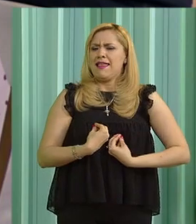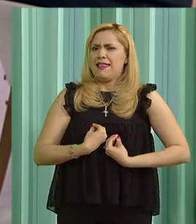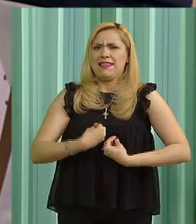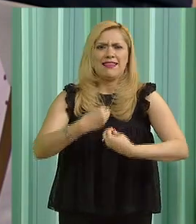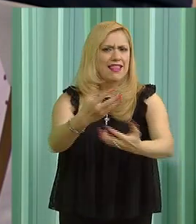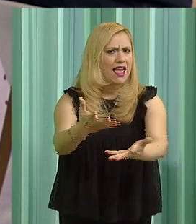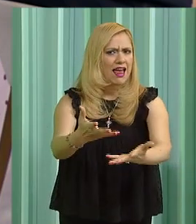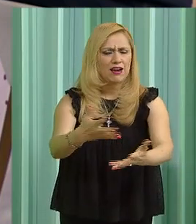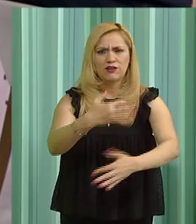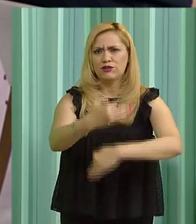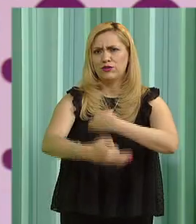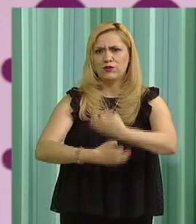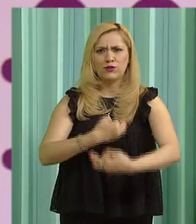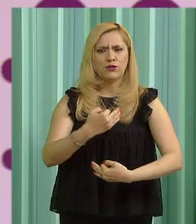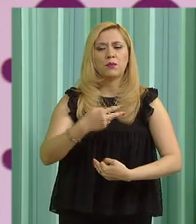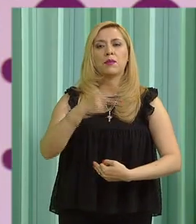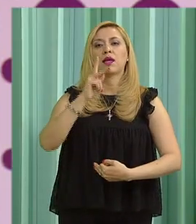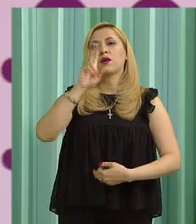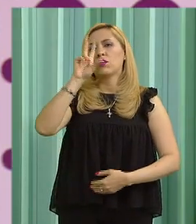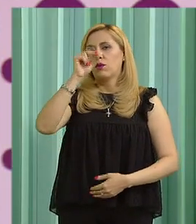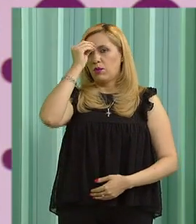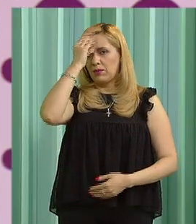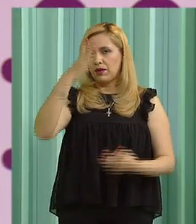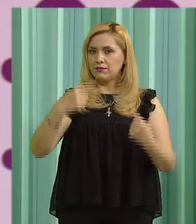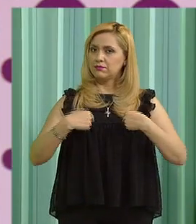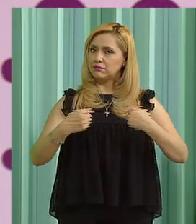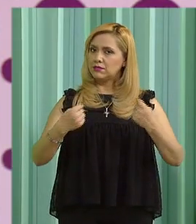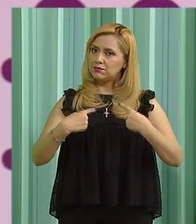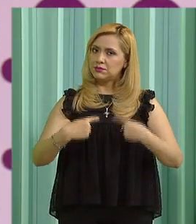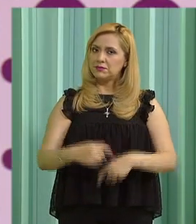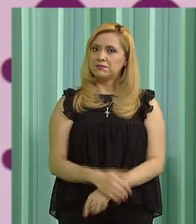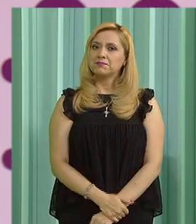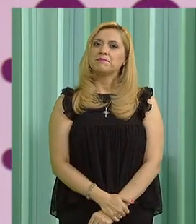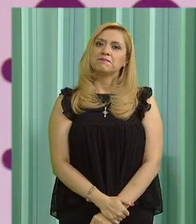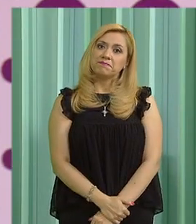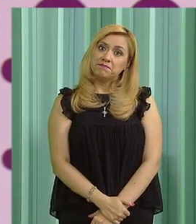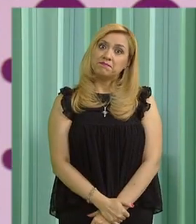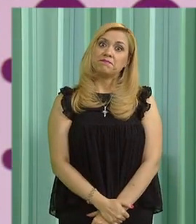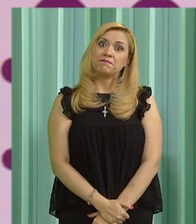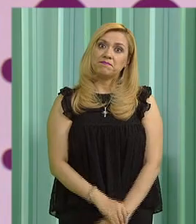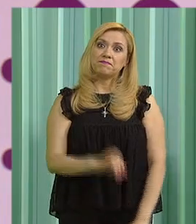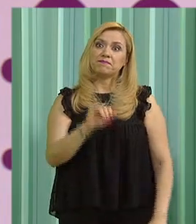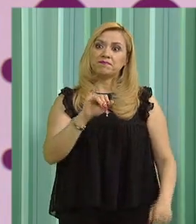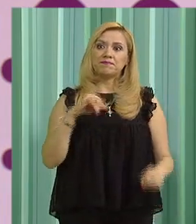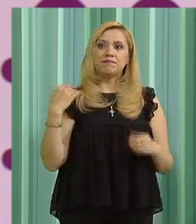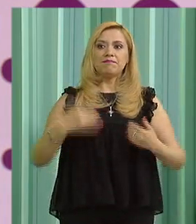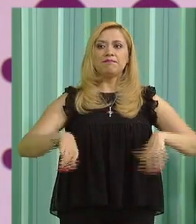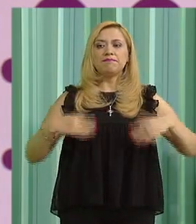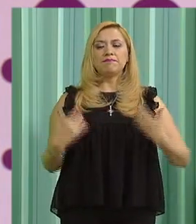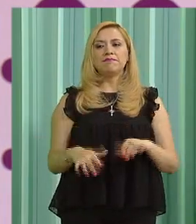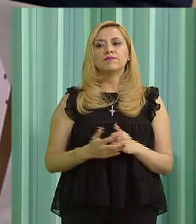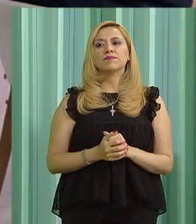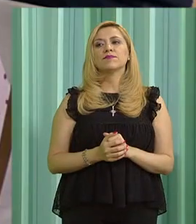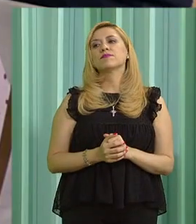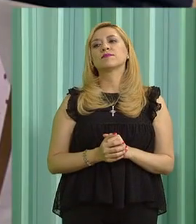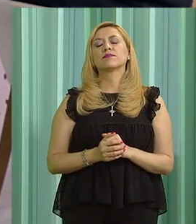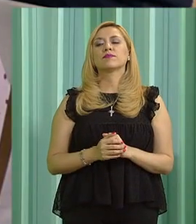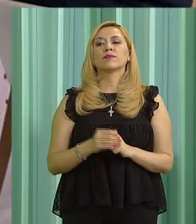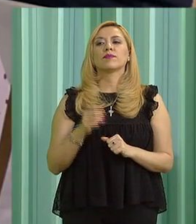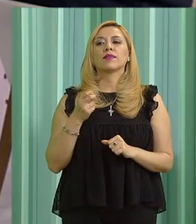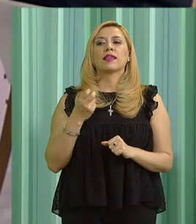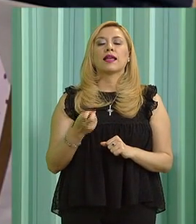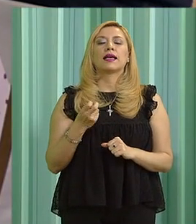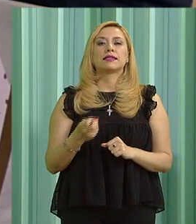de nosotros mismos, pero nunca olvidarnos de nosotros. De la propia atención, ¿no? Sí. Claro, digamos, es